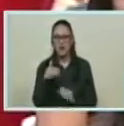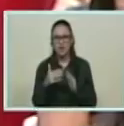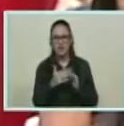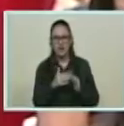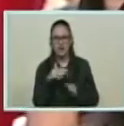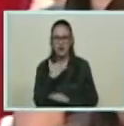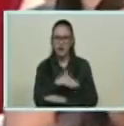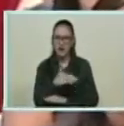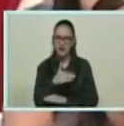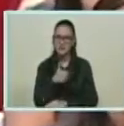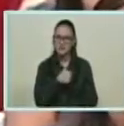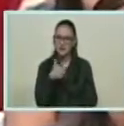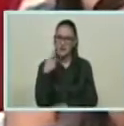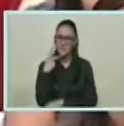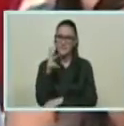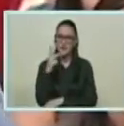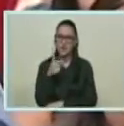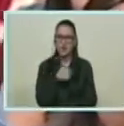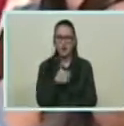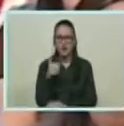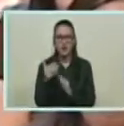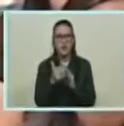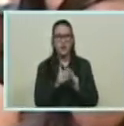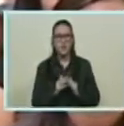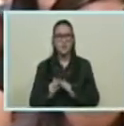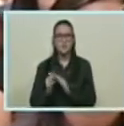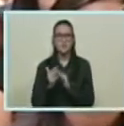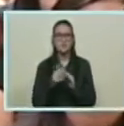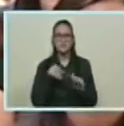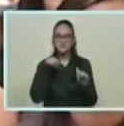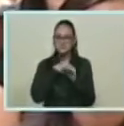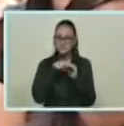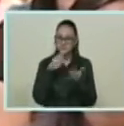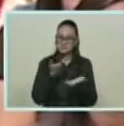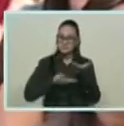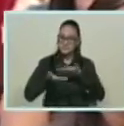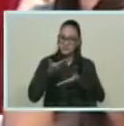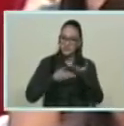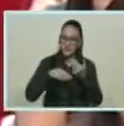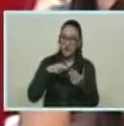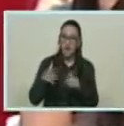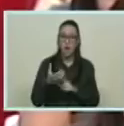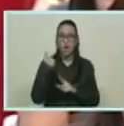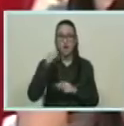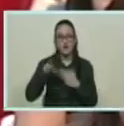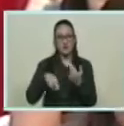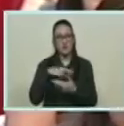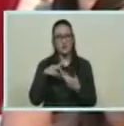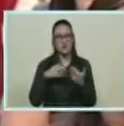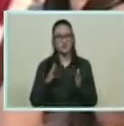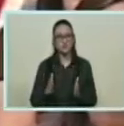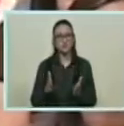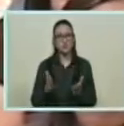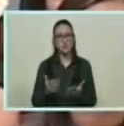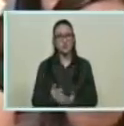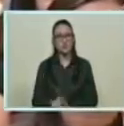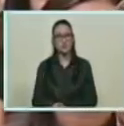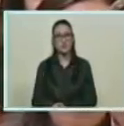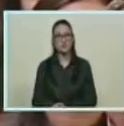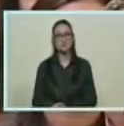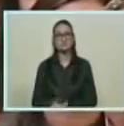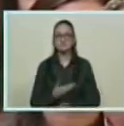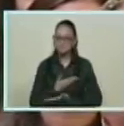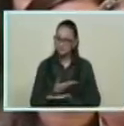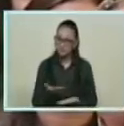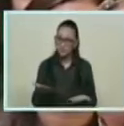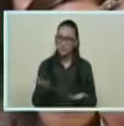urbanismo, cada parroquia, cada comunidad donde nos metemos a compartir desde los logros de la revolución, le manda a usted la